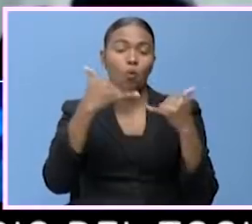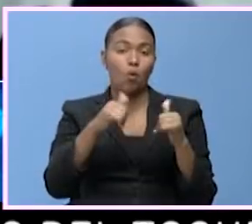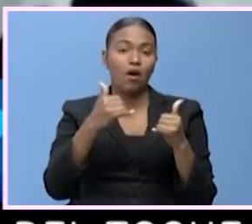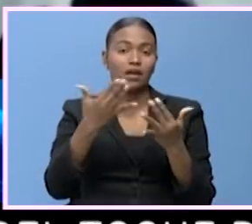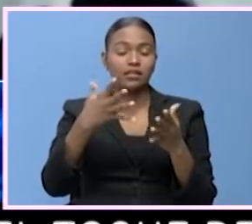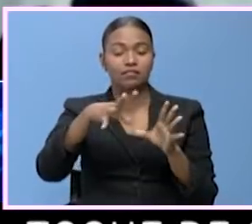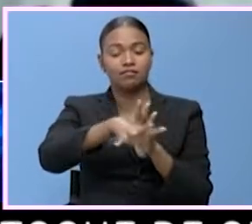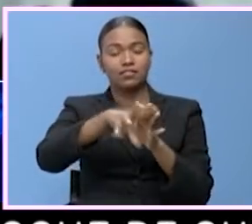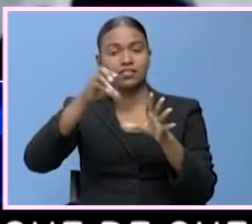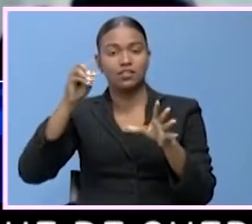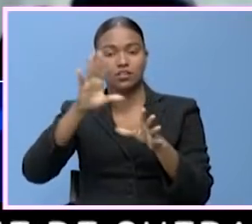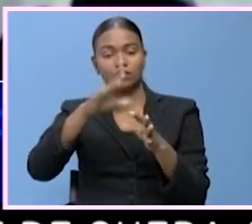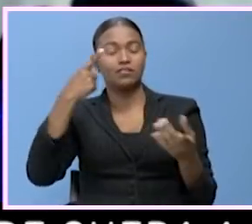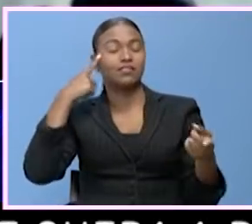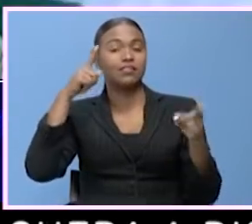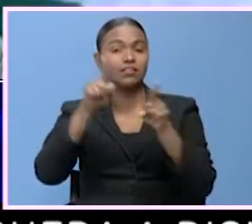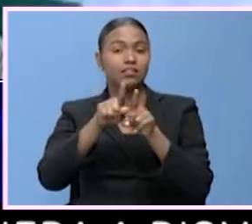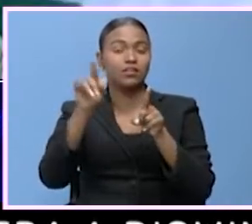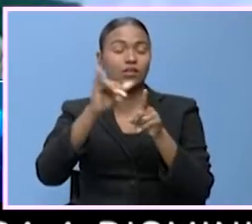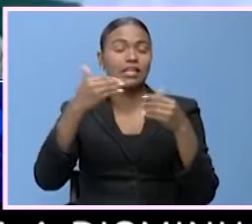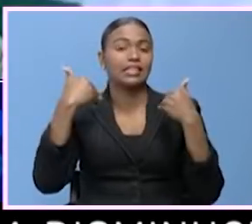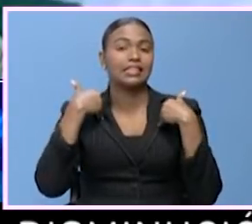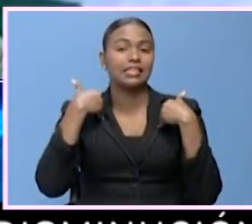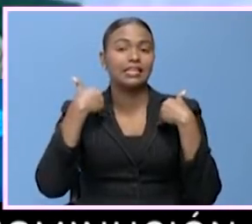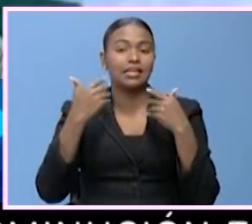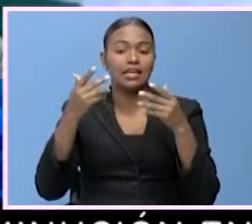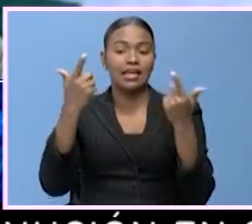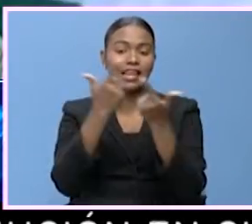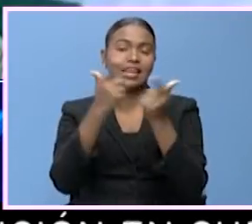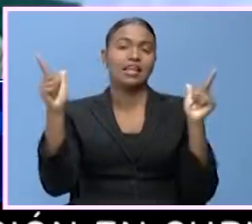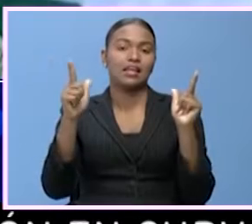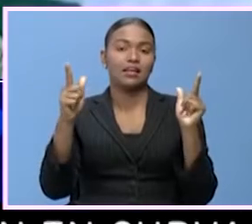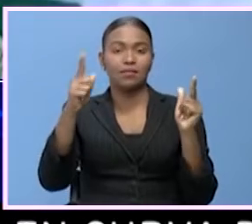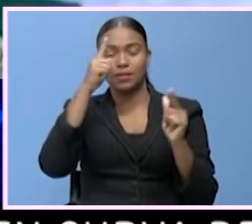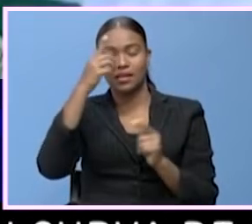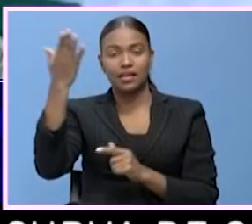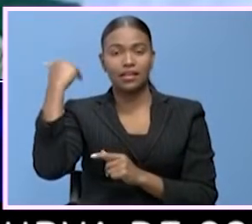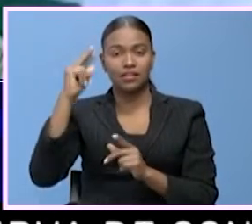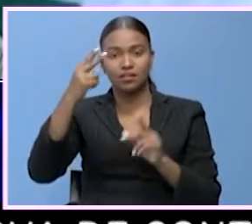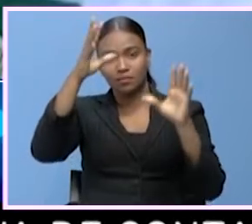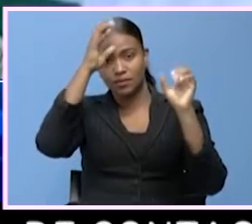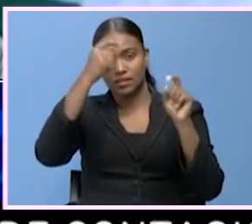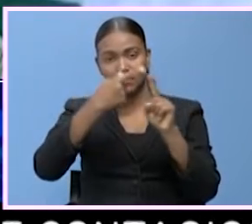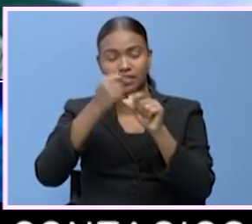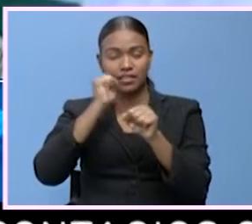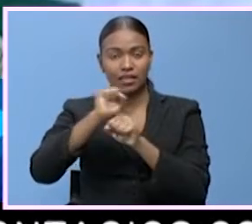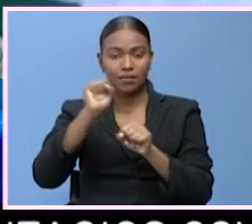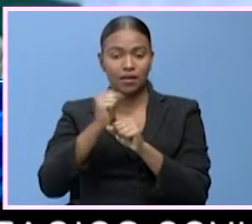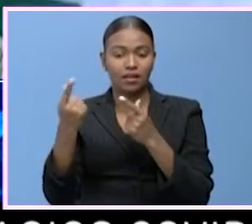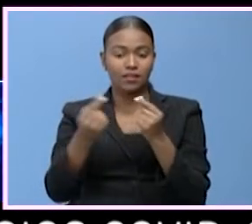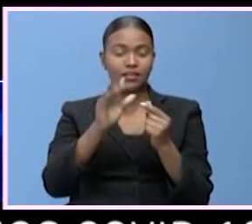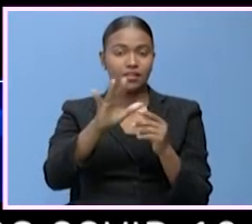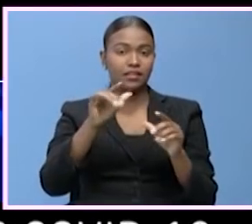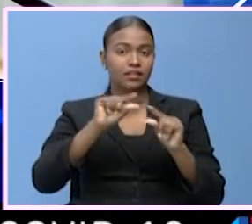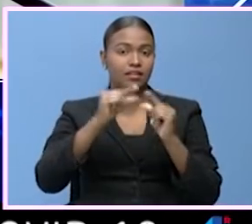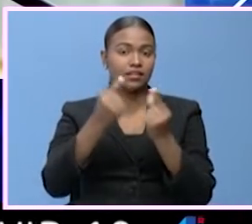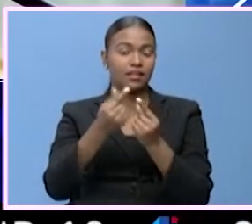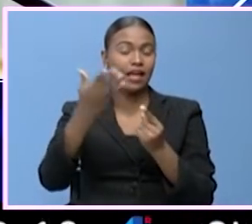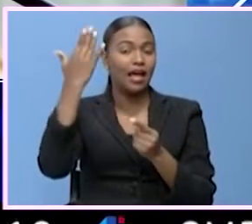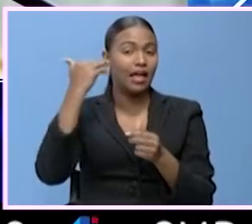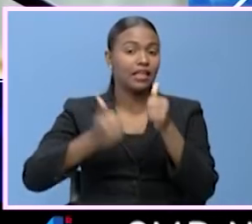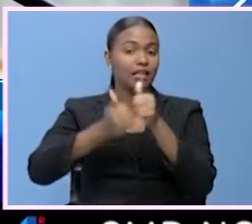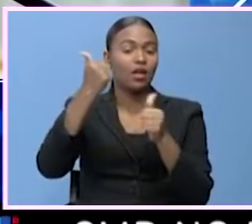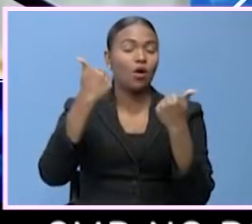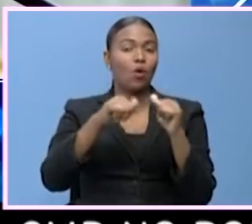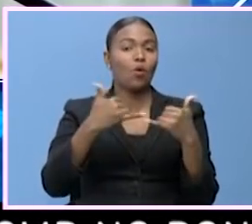se sale de su contrato y está agente libre el ex vicepresidente de operaciones de este conjunto, que fue campeón con